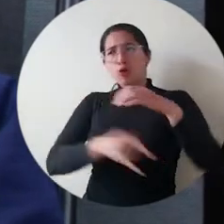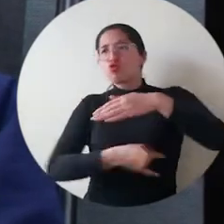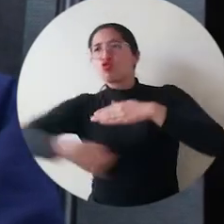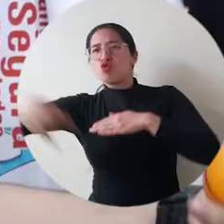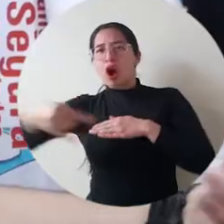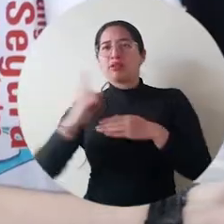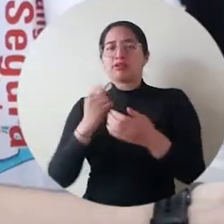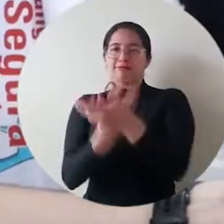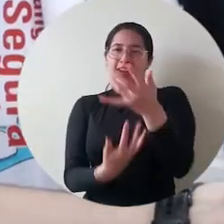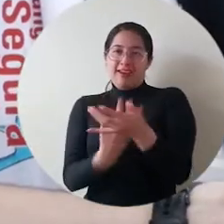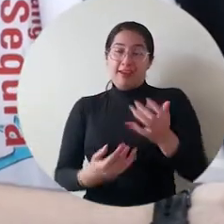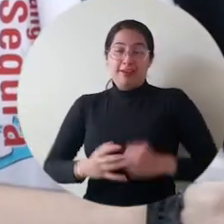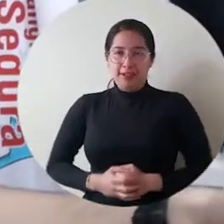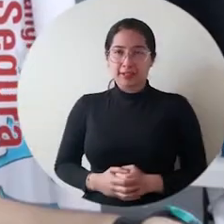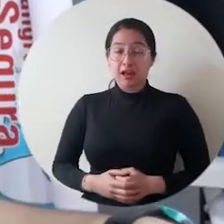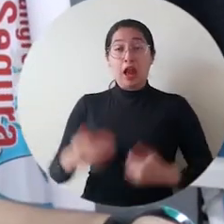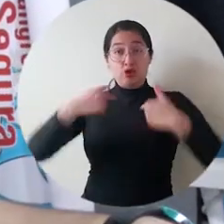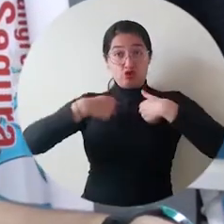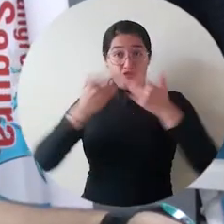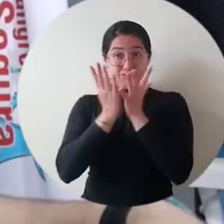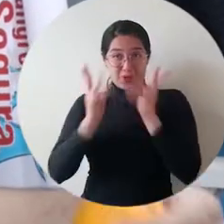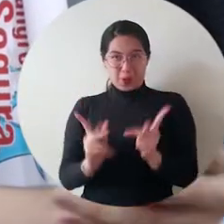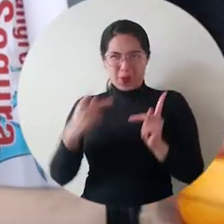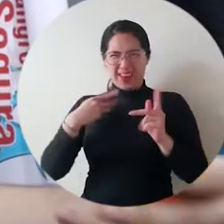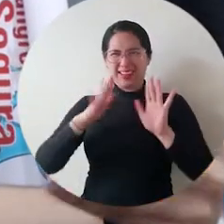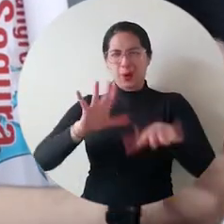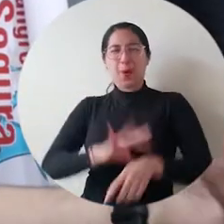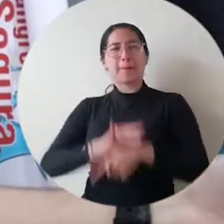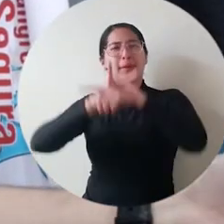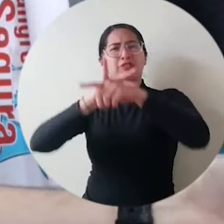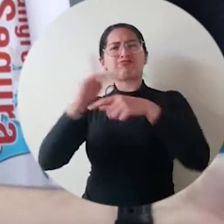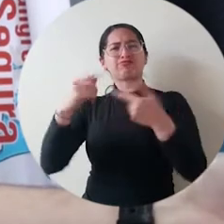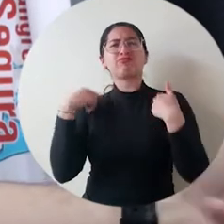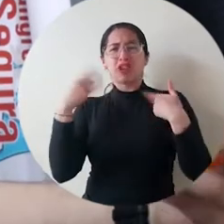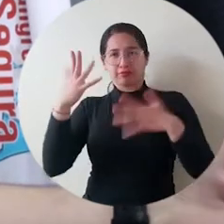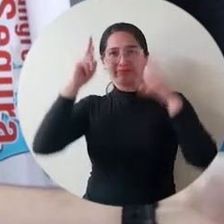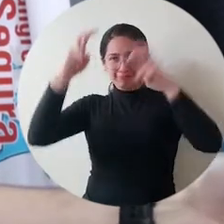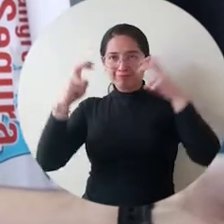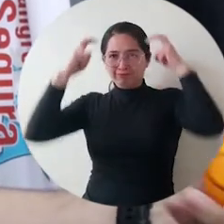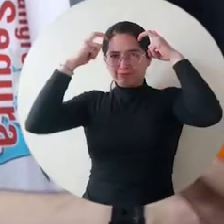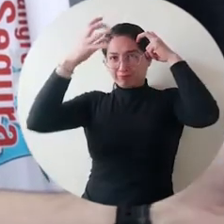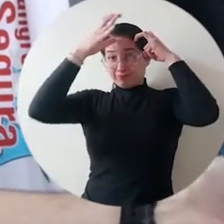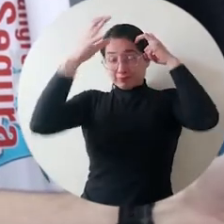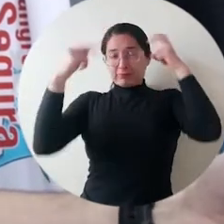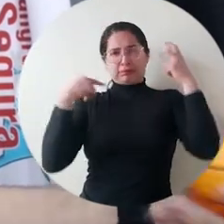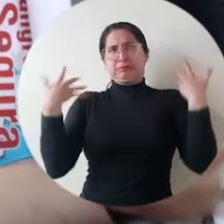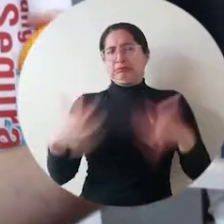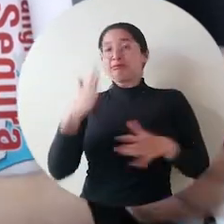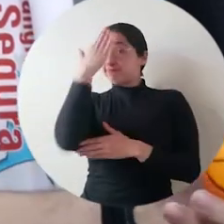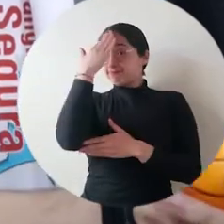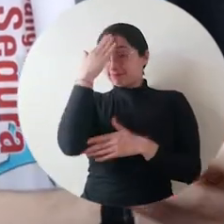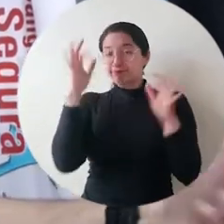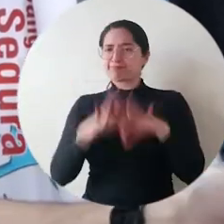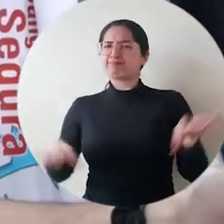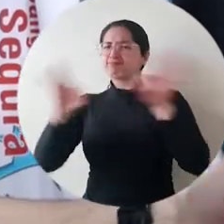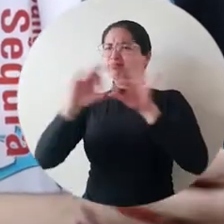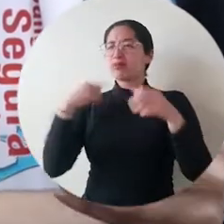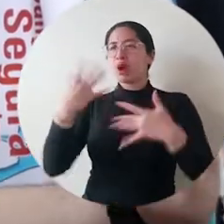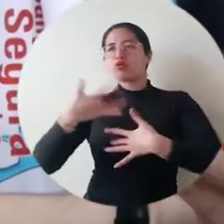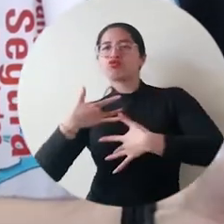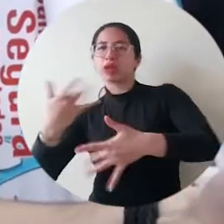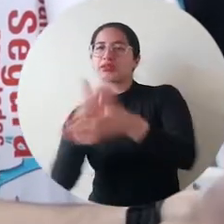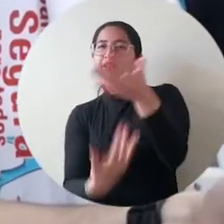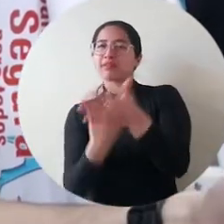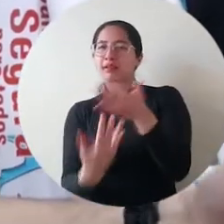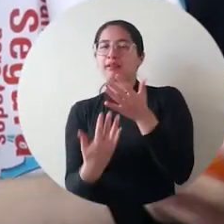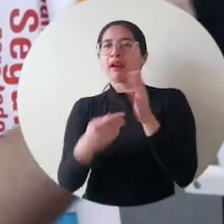una transfusión. Como estudiante de medicina, pues tenemos en conocimiento la importancia que tiene donar sangre para la